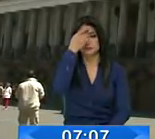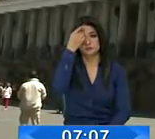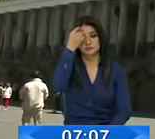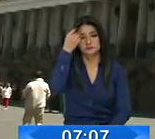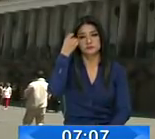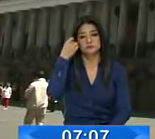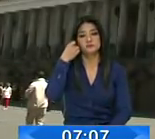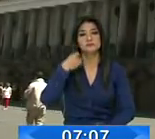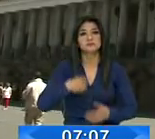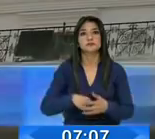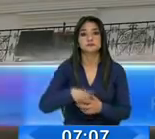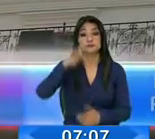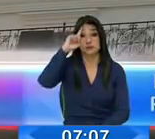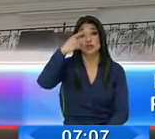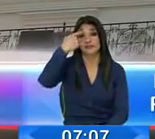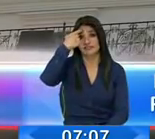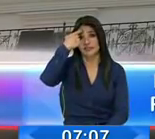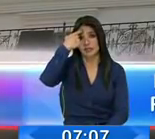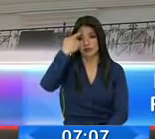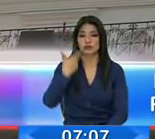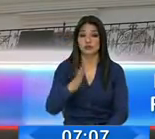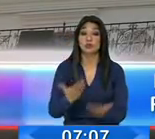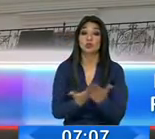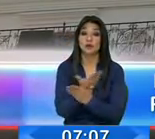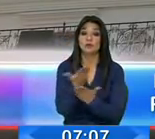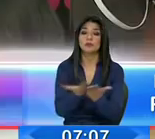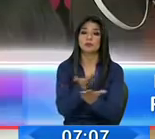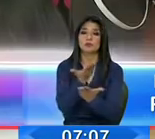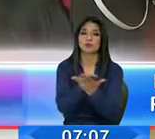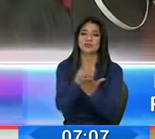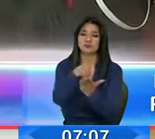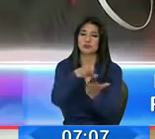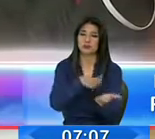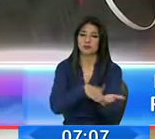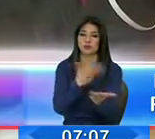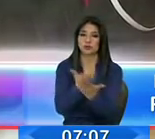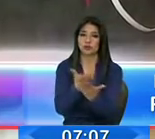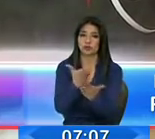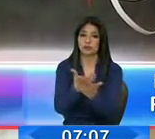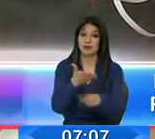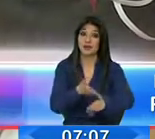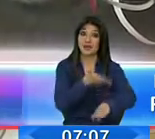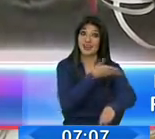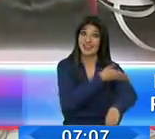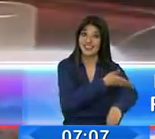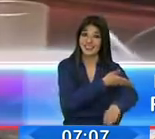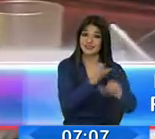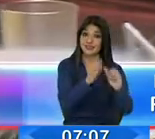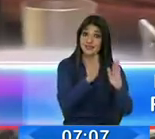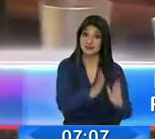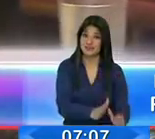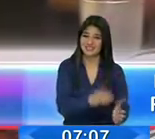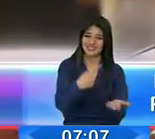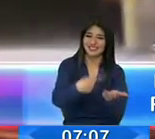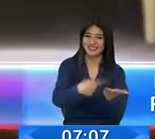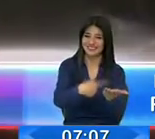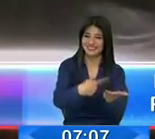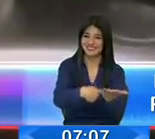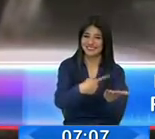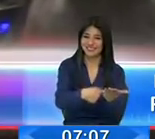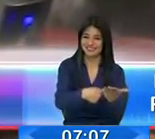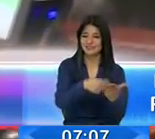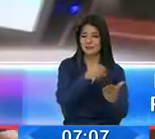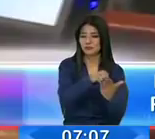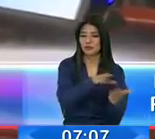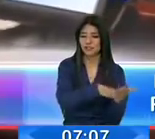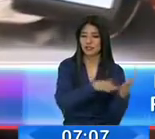bien es cierto, el gobierno ha recogido en este nuevo proyecto tributario varias de las observaciones expuestas por los asambleístas durante el tratamiento y debate del archivado